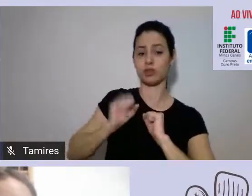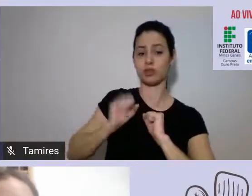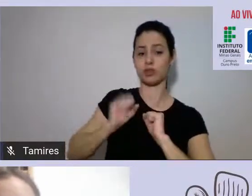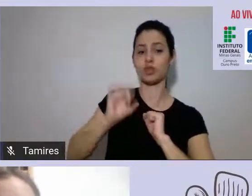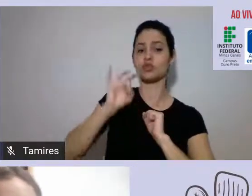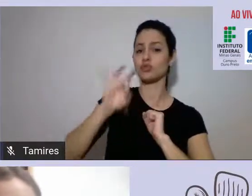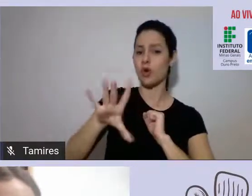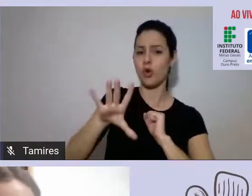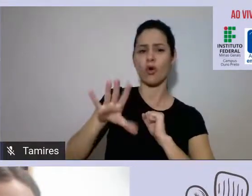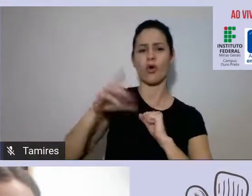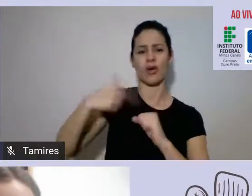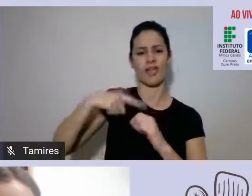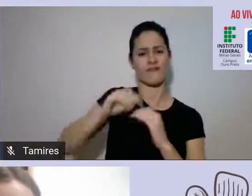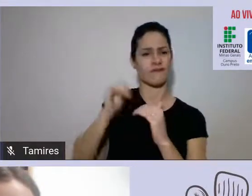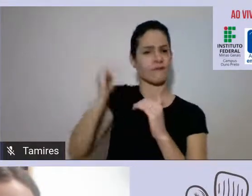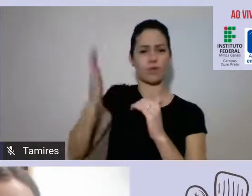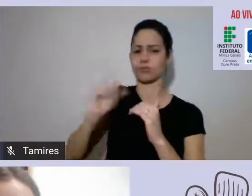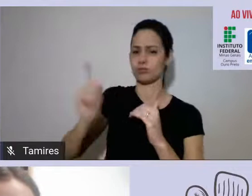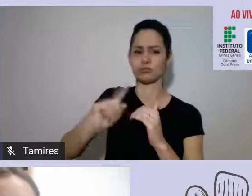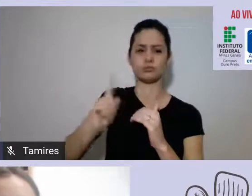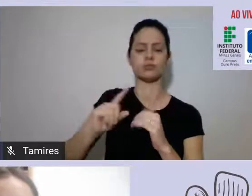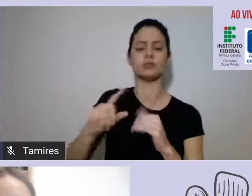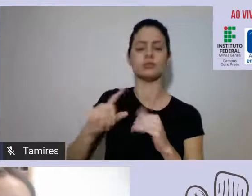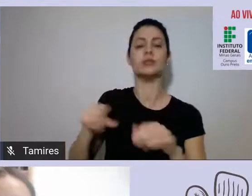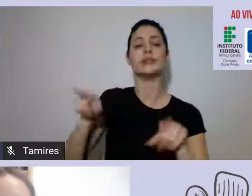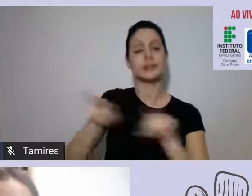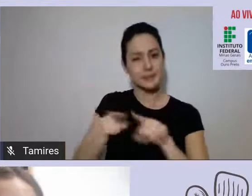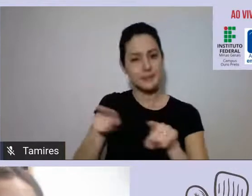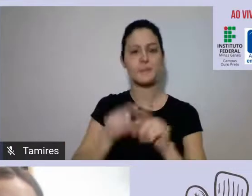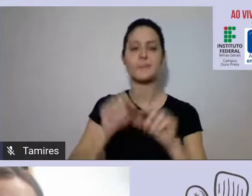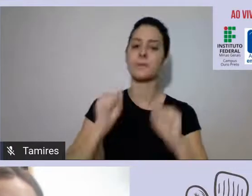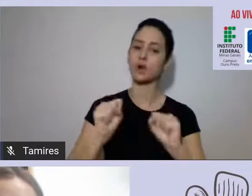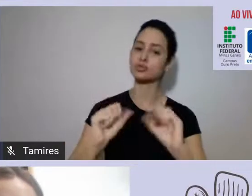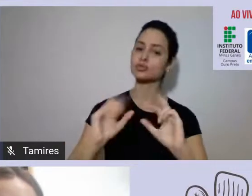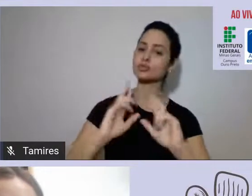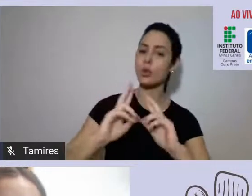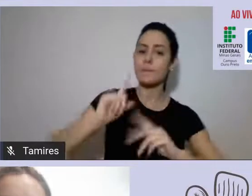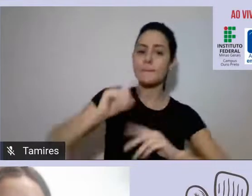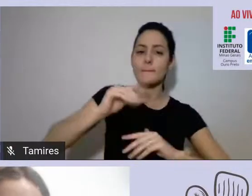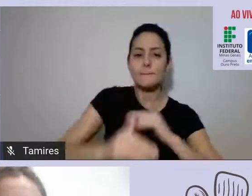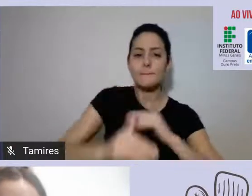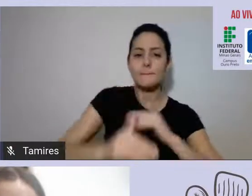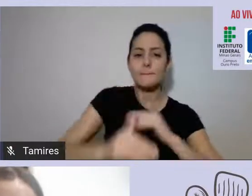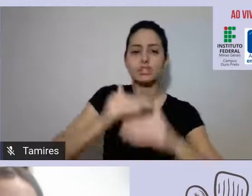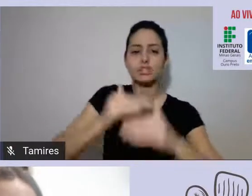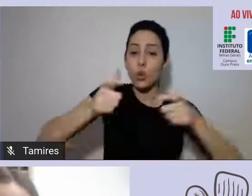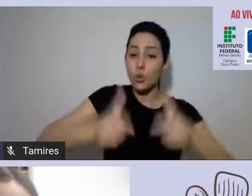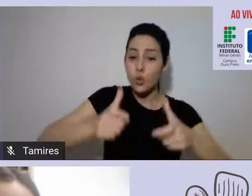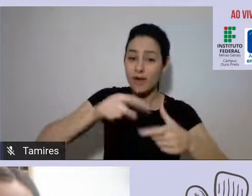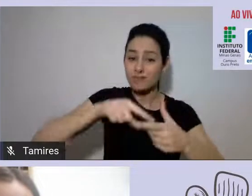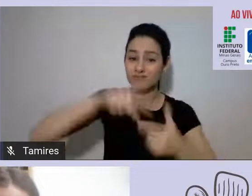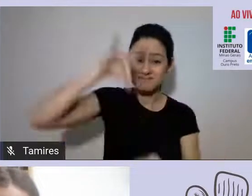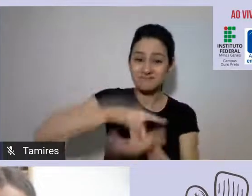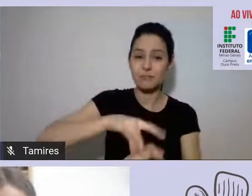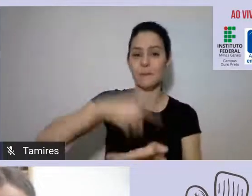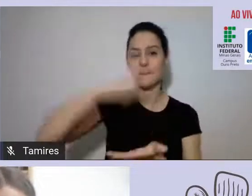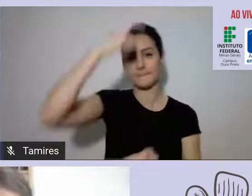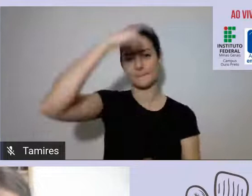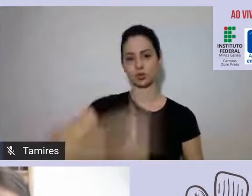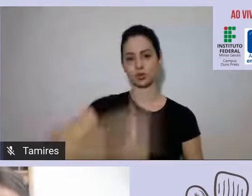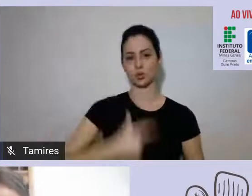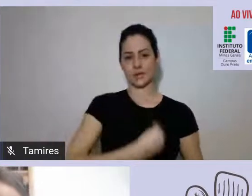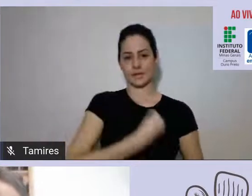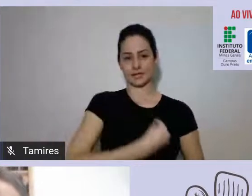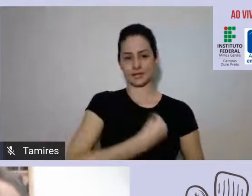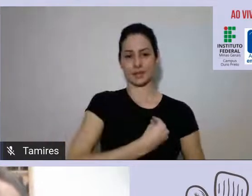desde fuera, sino que también puede responder a un proceso local originado desde las personas participantes, en